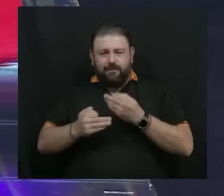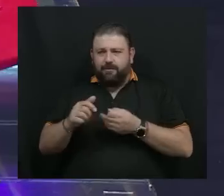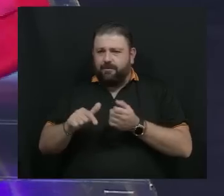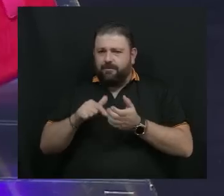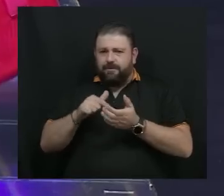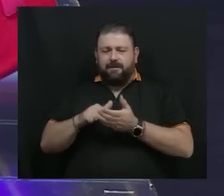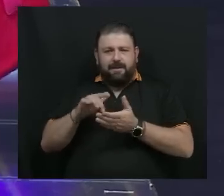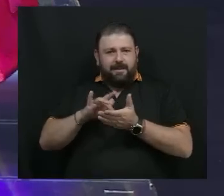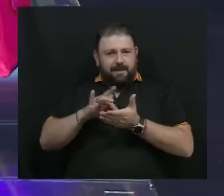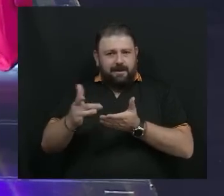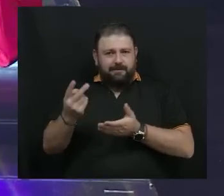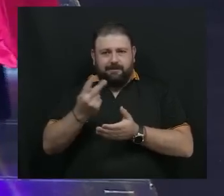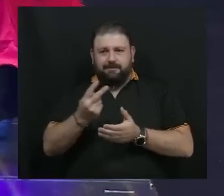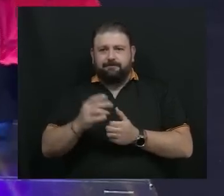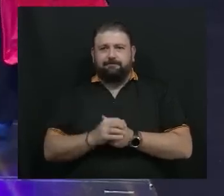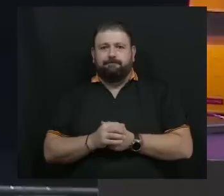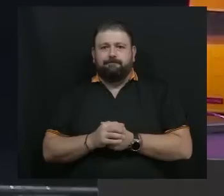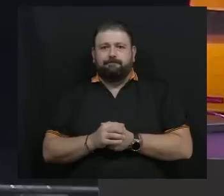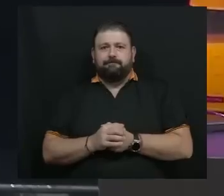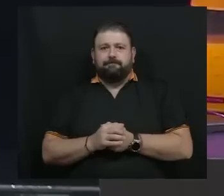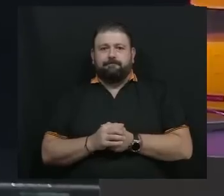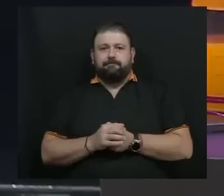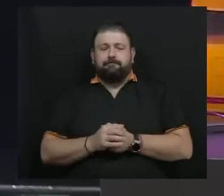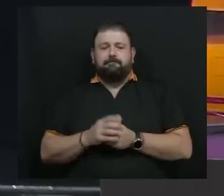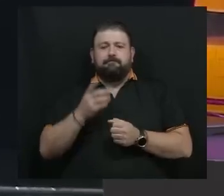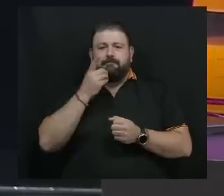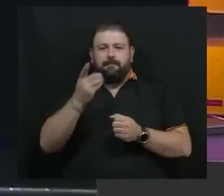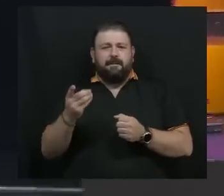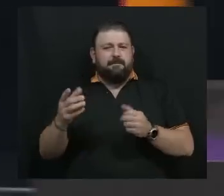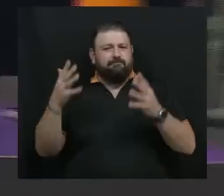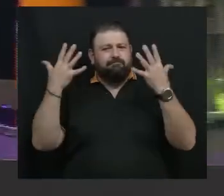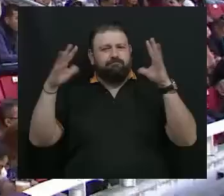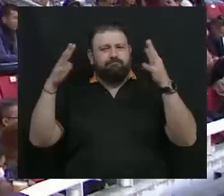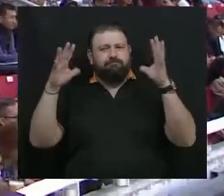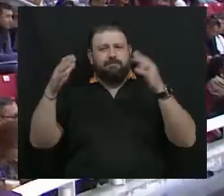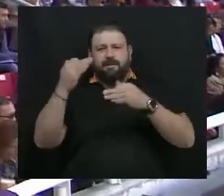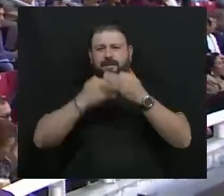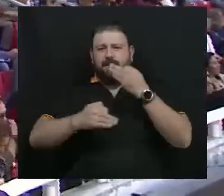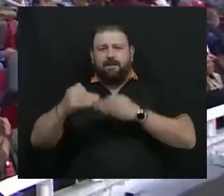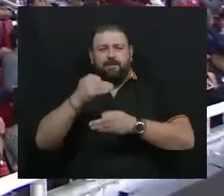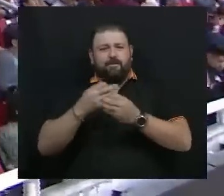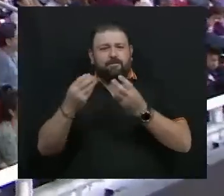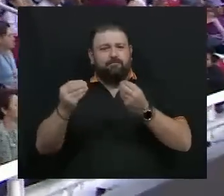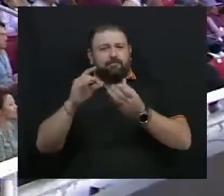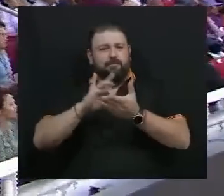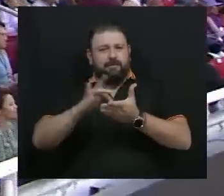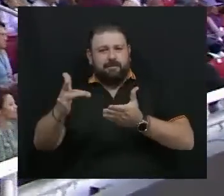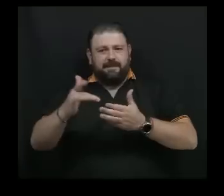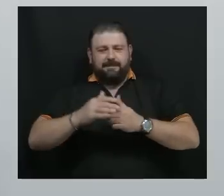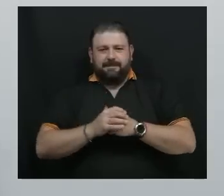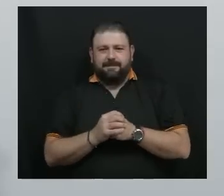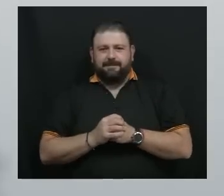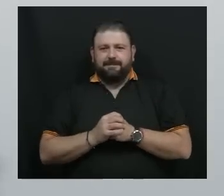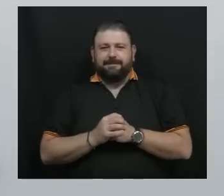Leo. Gracias, Nina. Gracias. Un aplauso, amigos. Muchísimas gracias. Bye, gracias, bye. Nina.